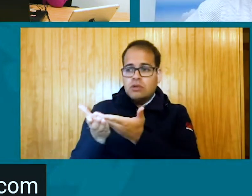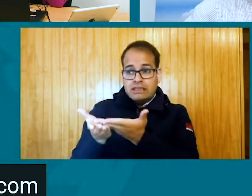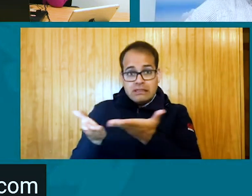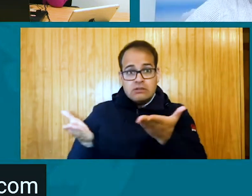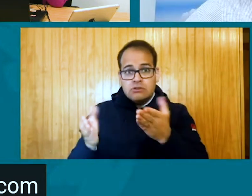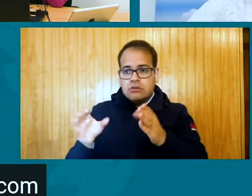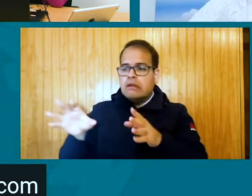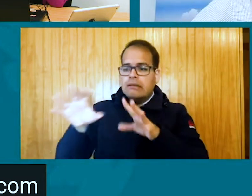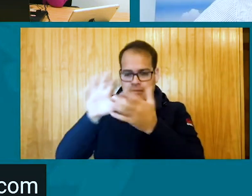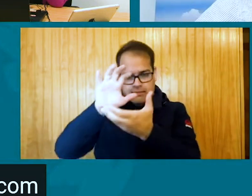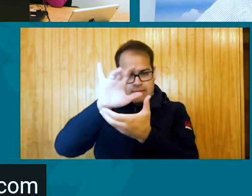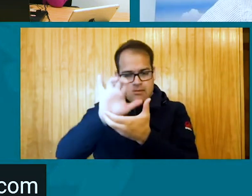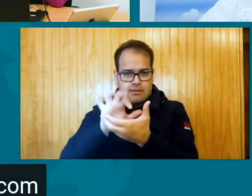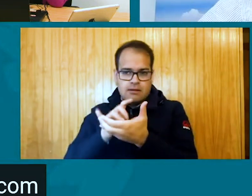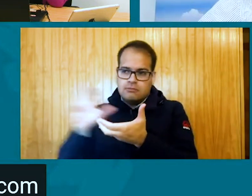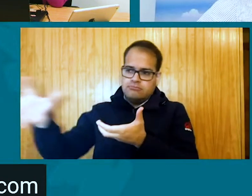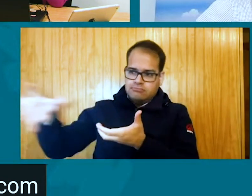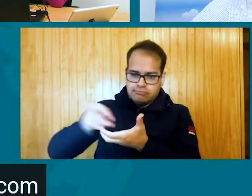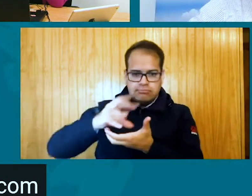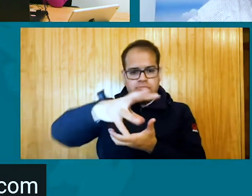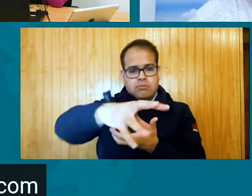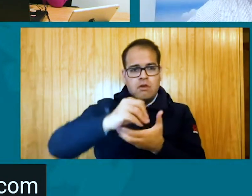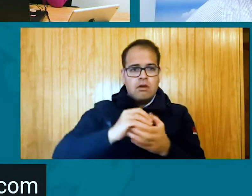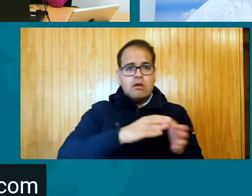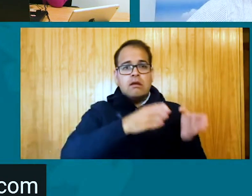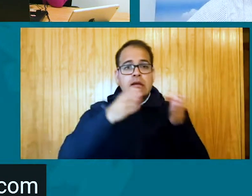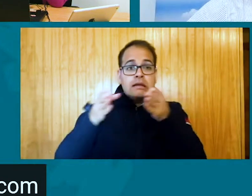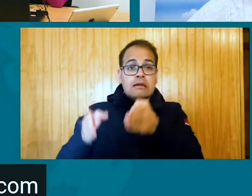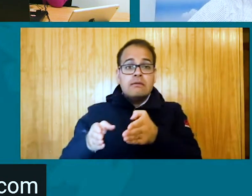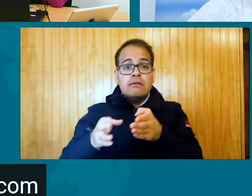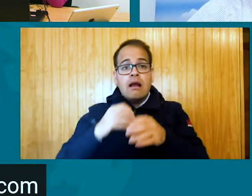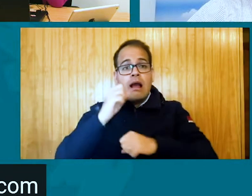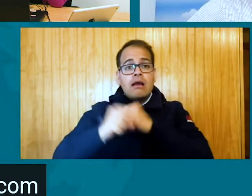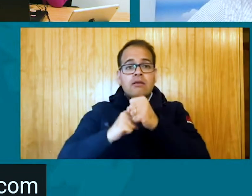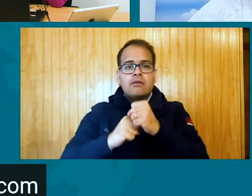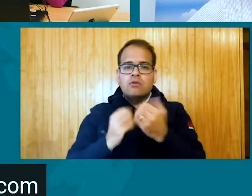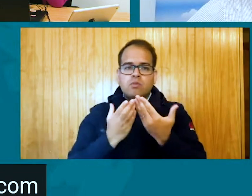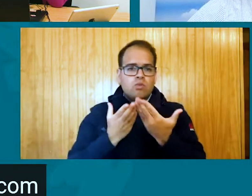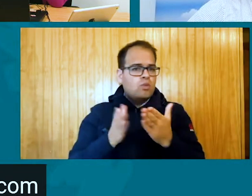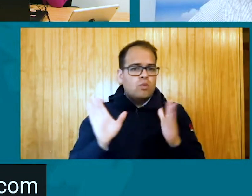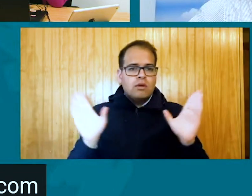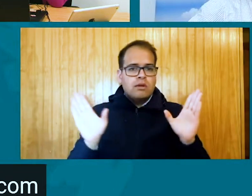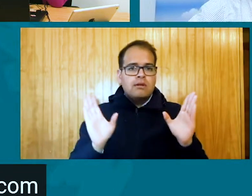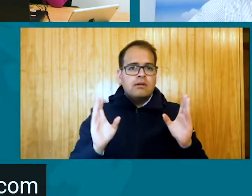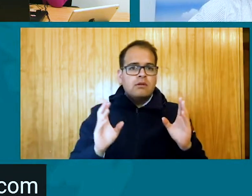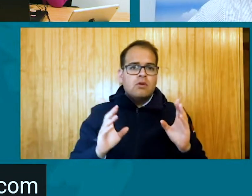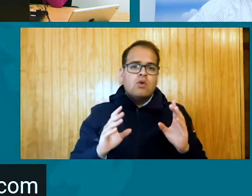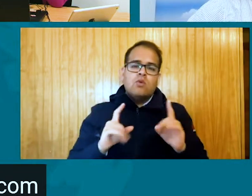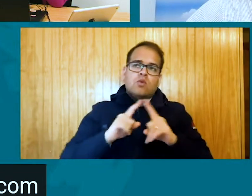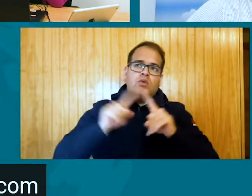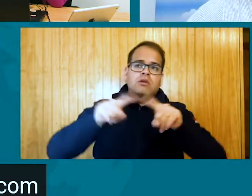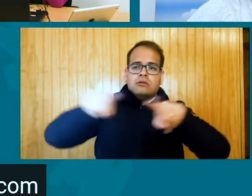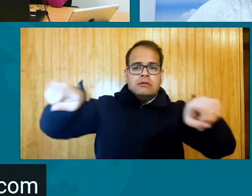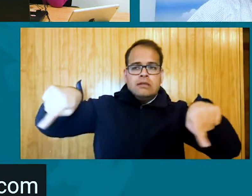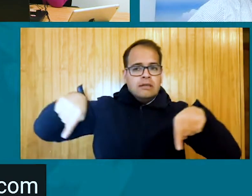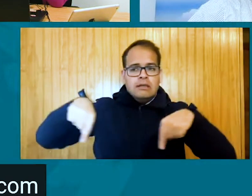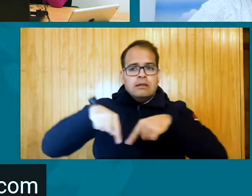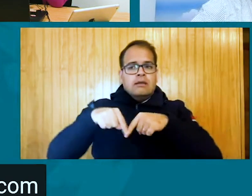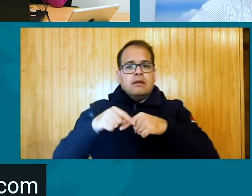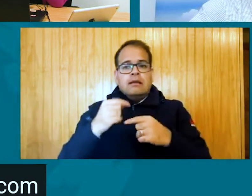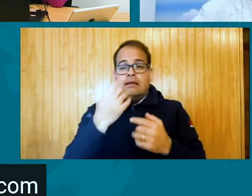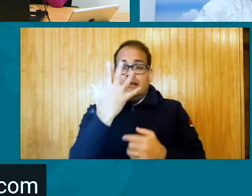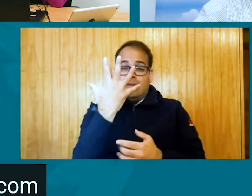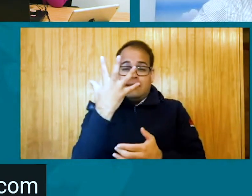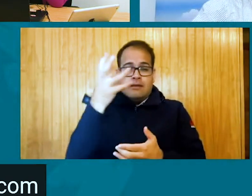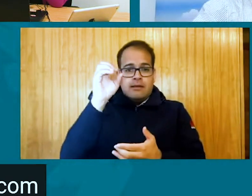sacan los datos. Por lo tanto, la época del año da lo mismo, y las hectáreas, pucha, yo trataría de no hacer más de 500 hectáreas.